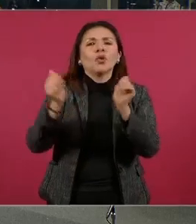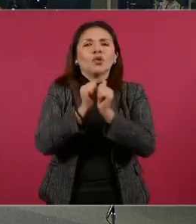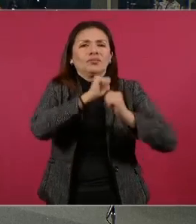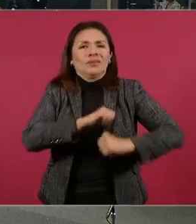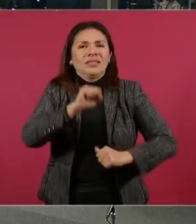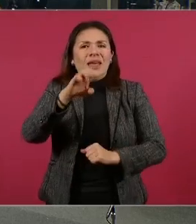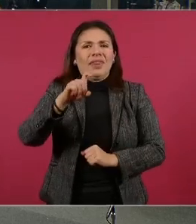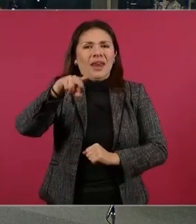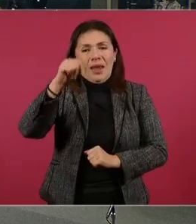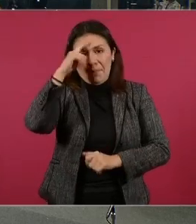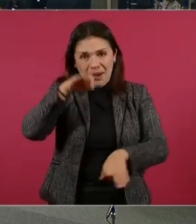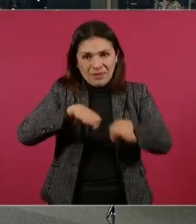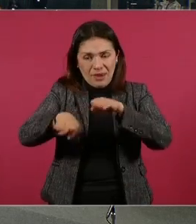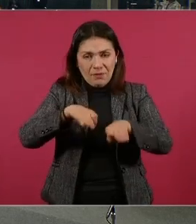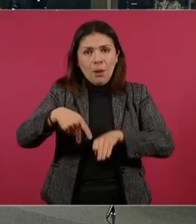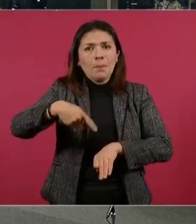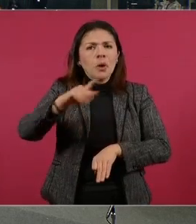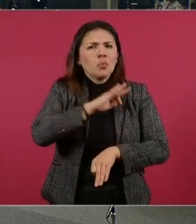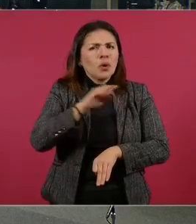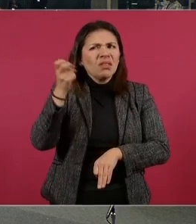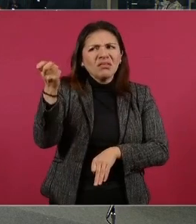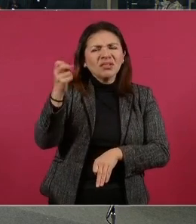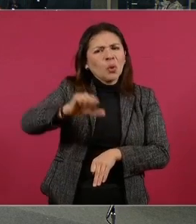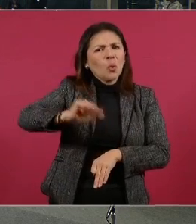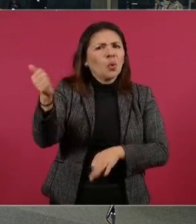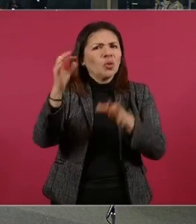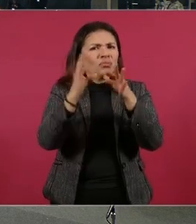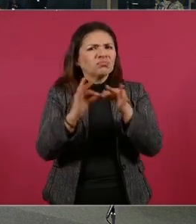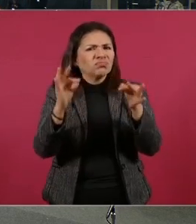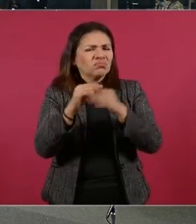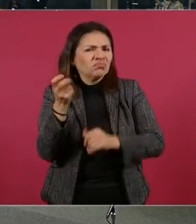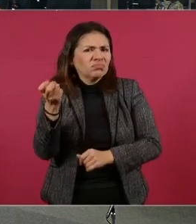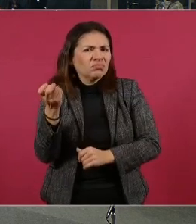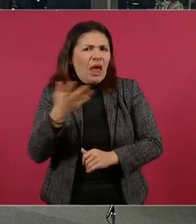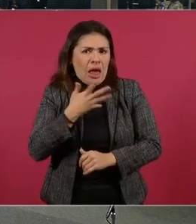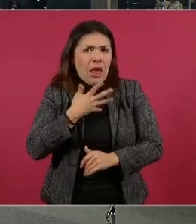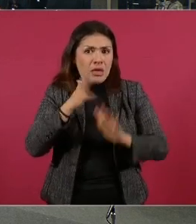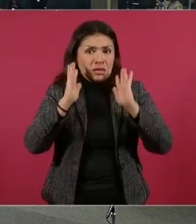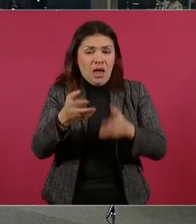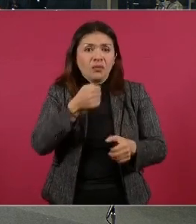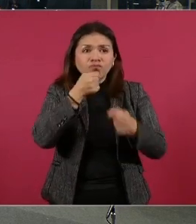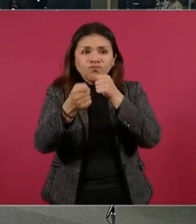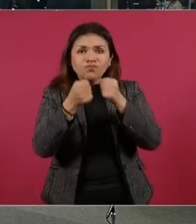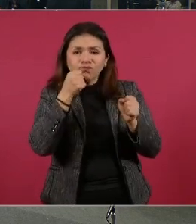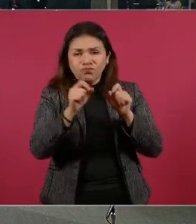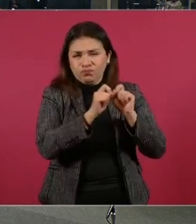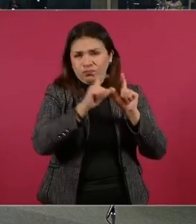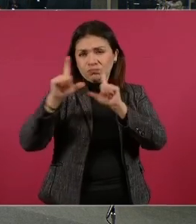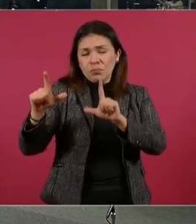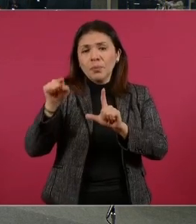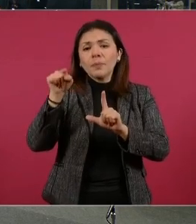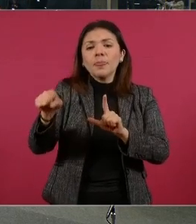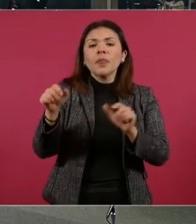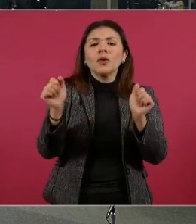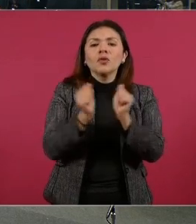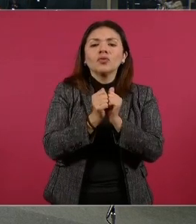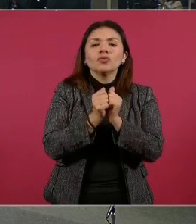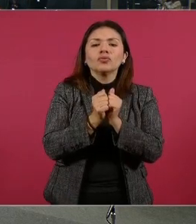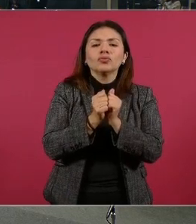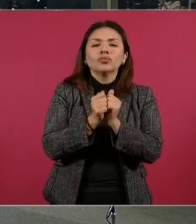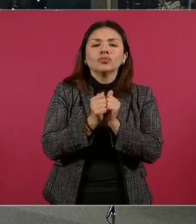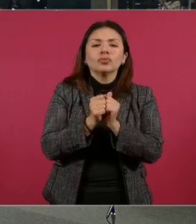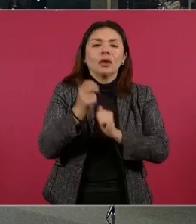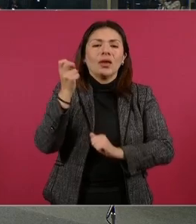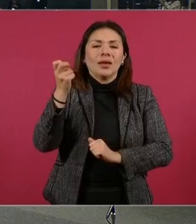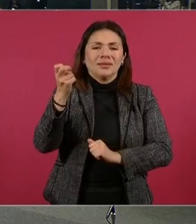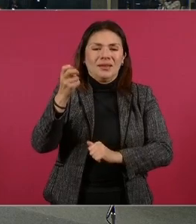trabajando pero para ver si pueden explicar esta hay un reportaje que se hizo de sobre esta